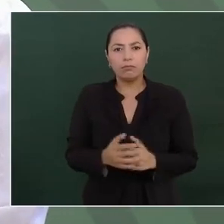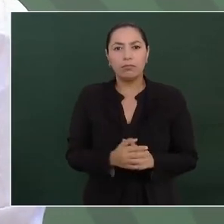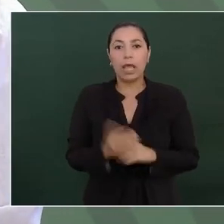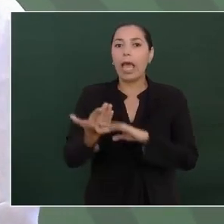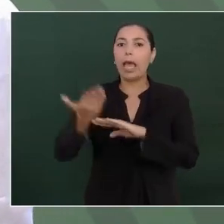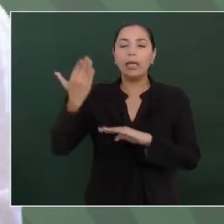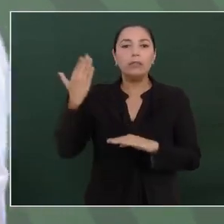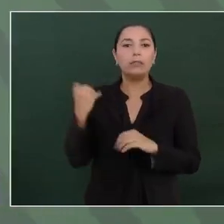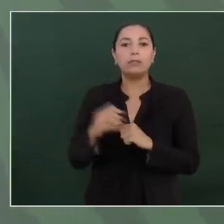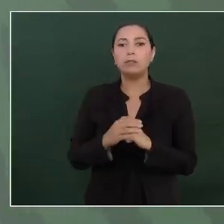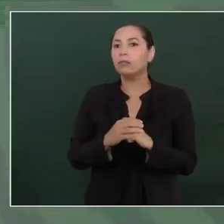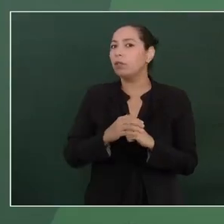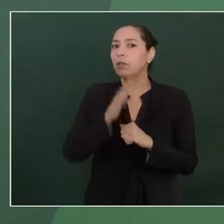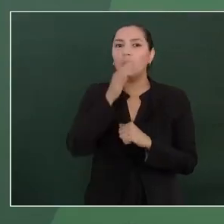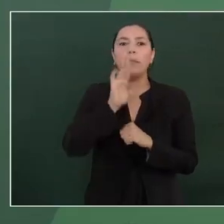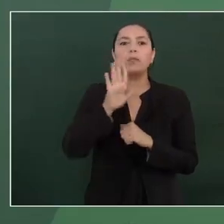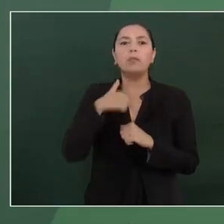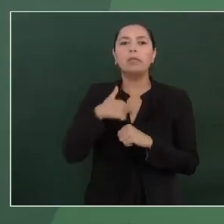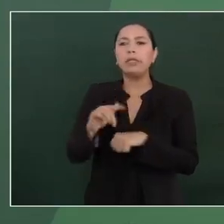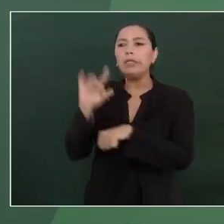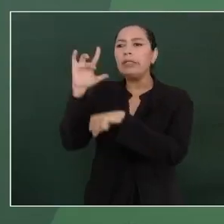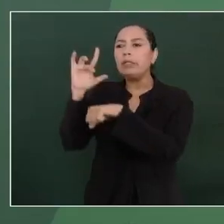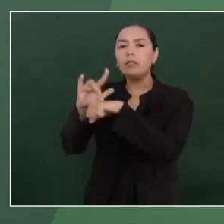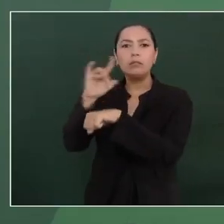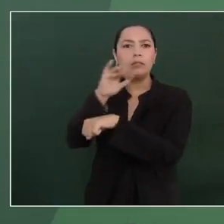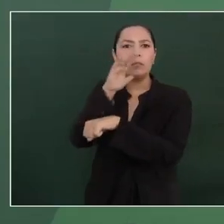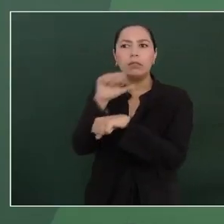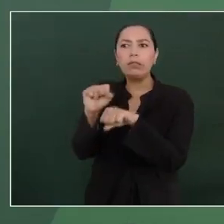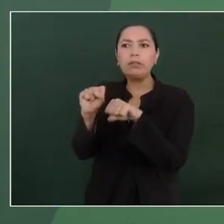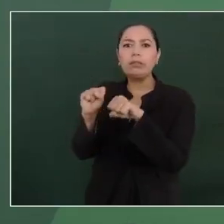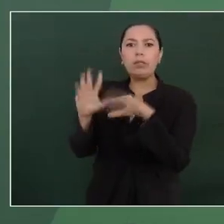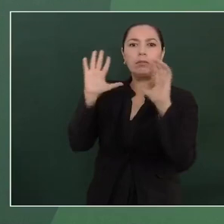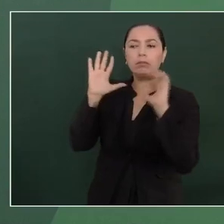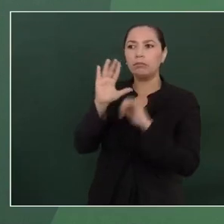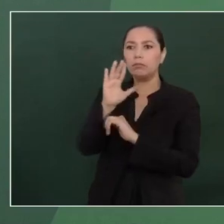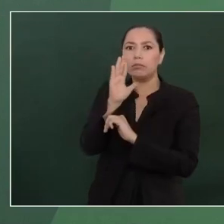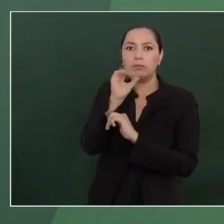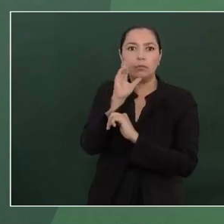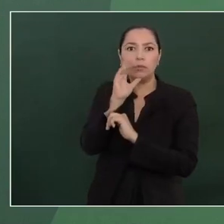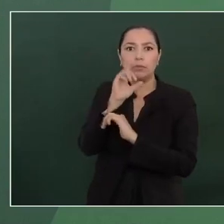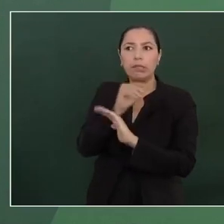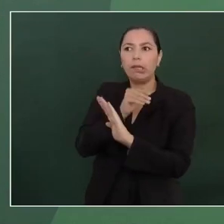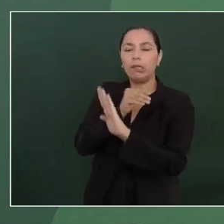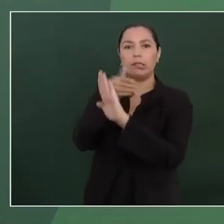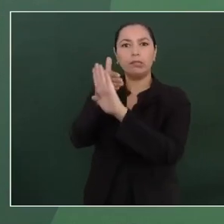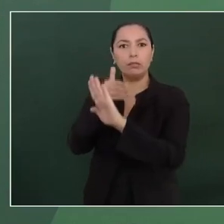Antes no se podía tocar al intocable.